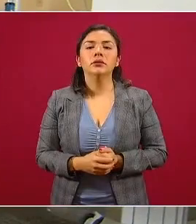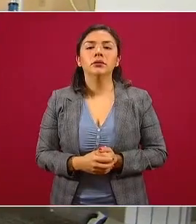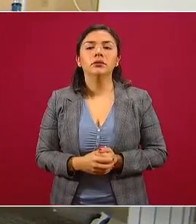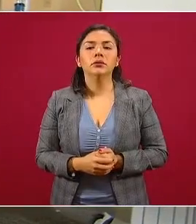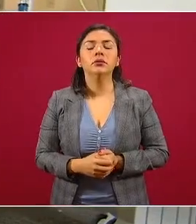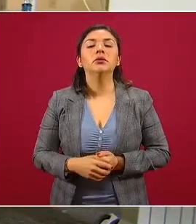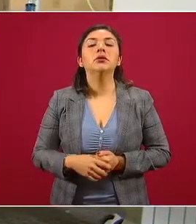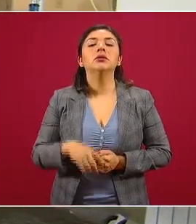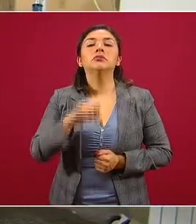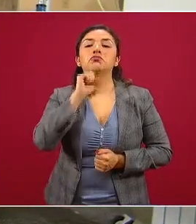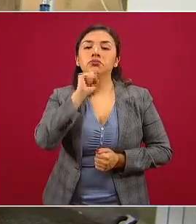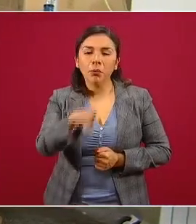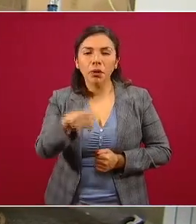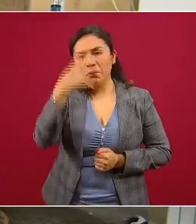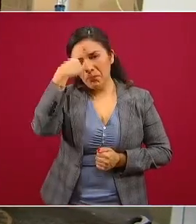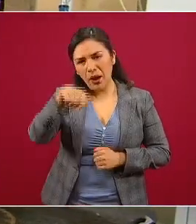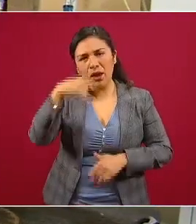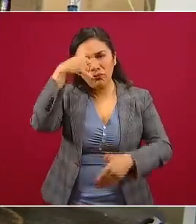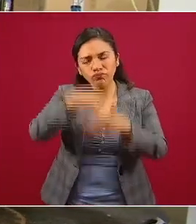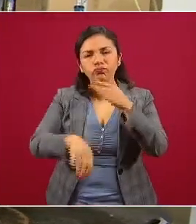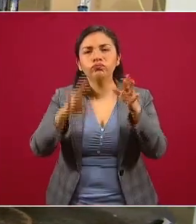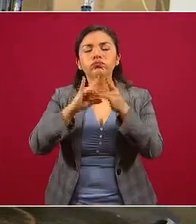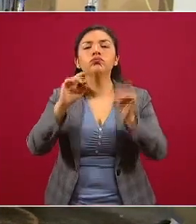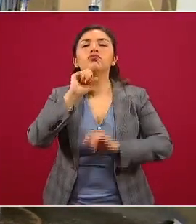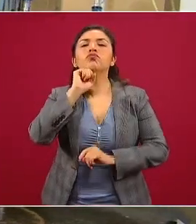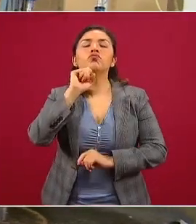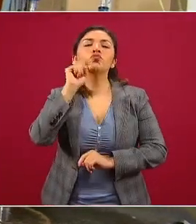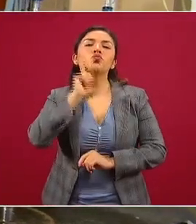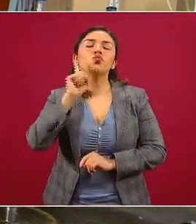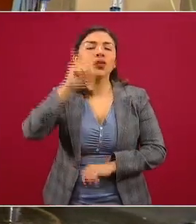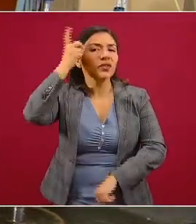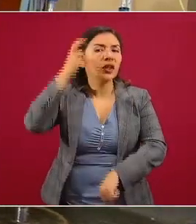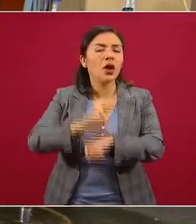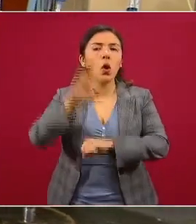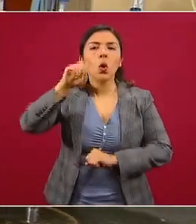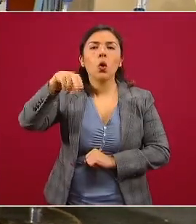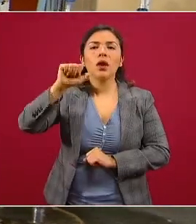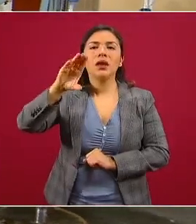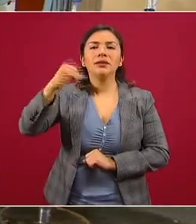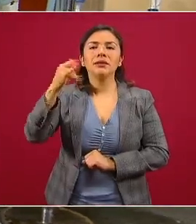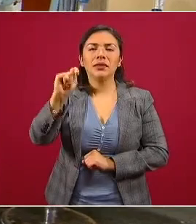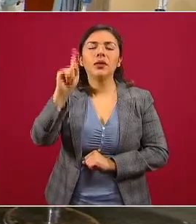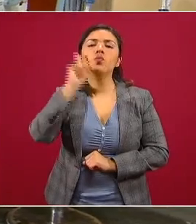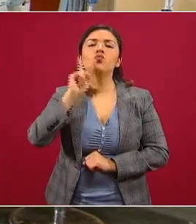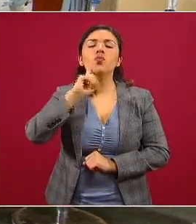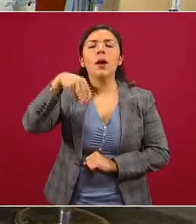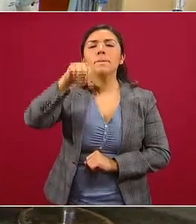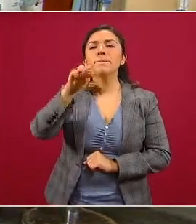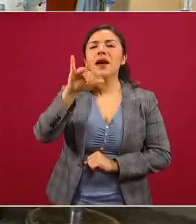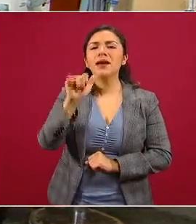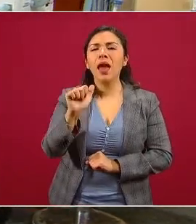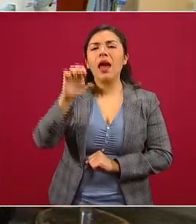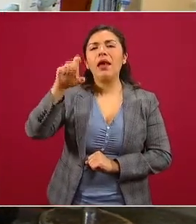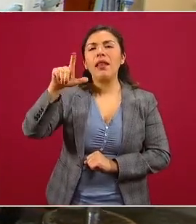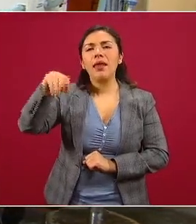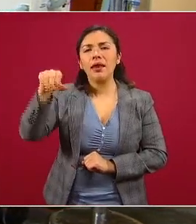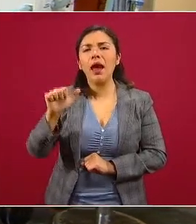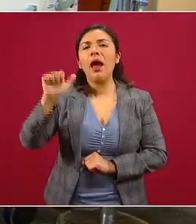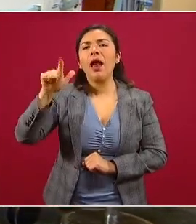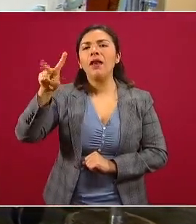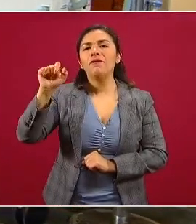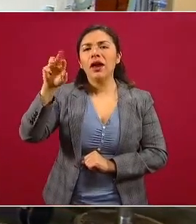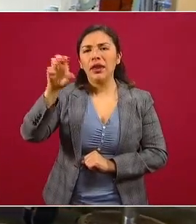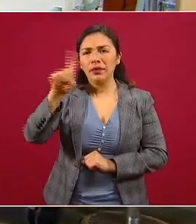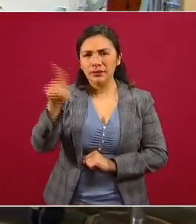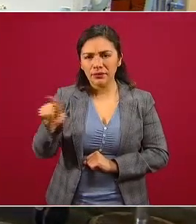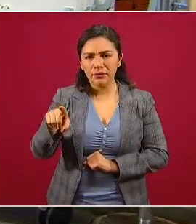va a intervenir la directora de CONACYT, María Elena Álvarez,